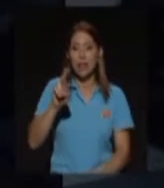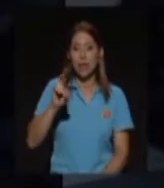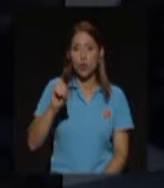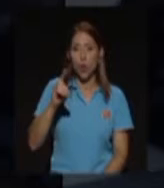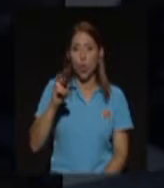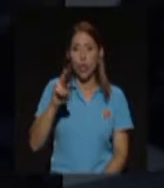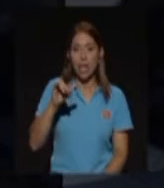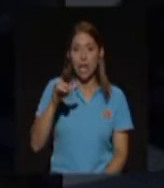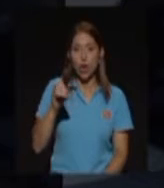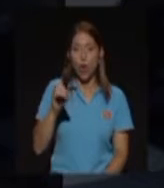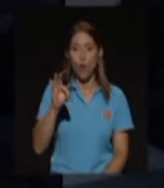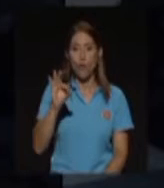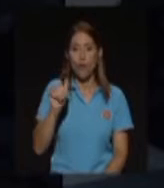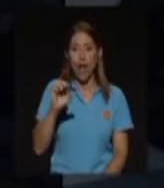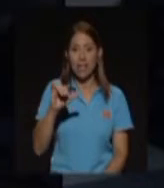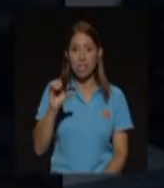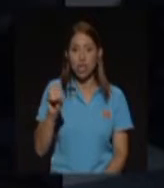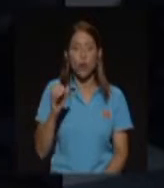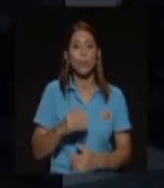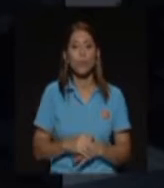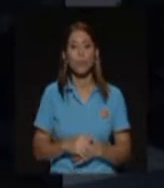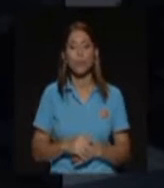Facio, y tal vez un